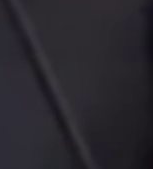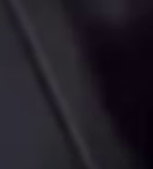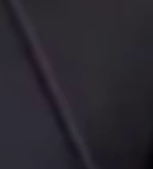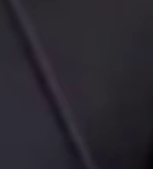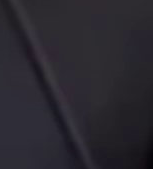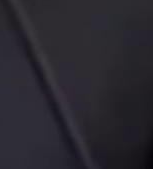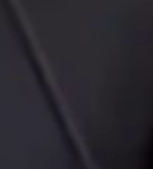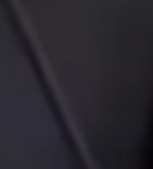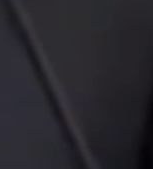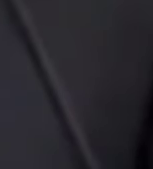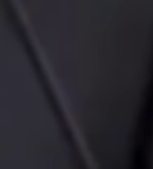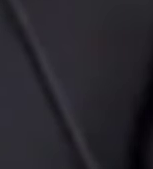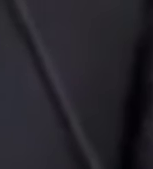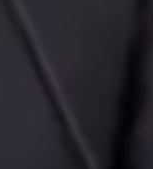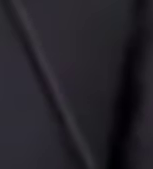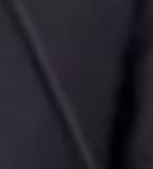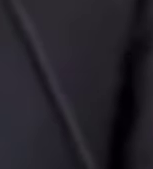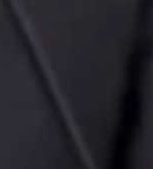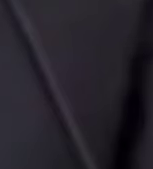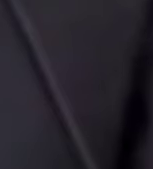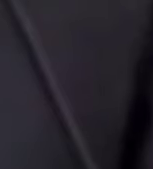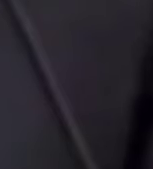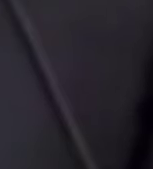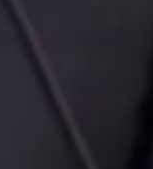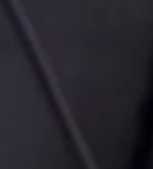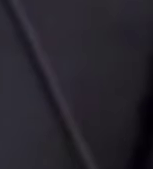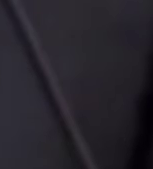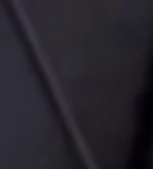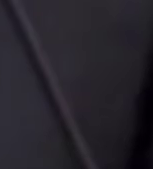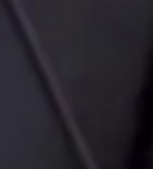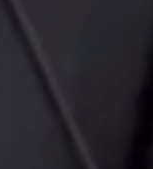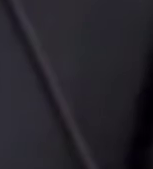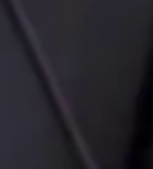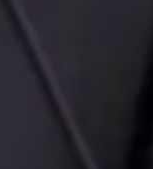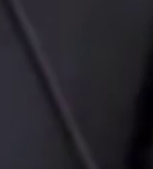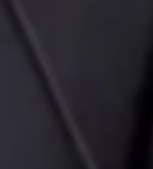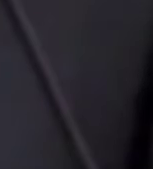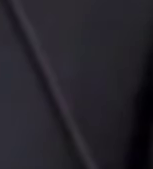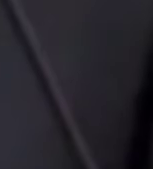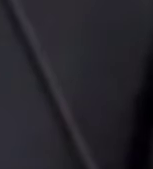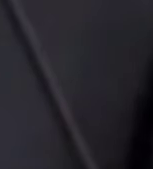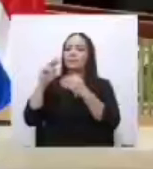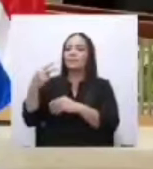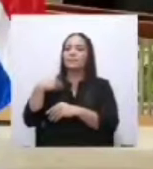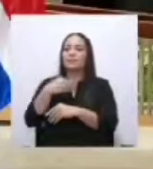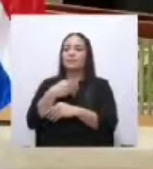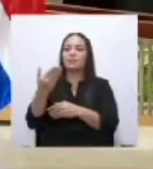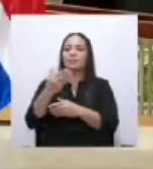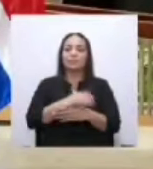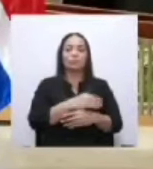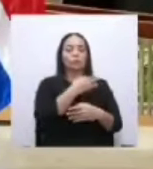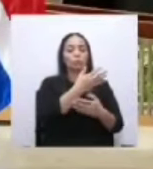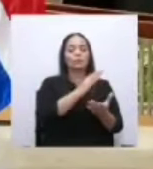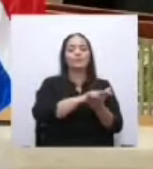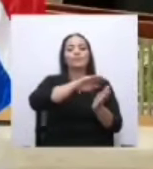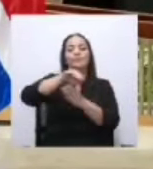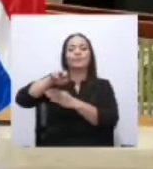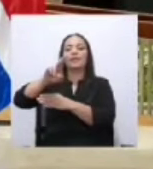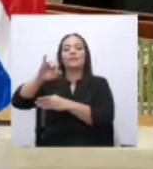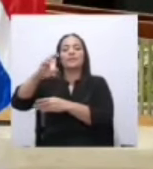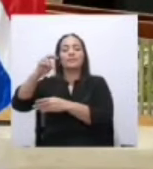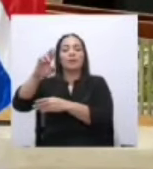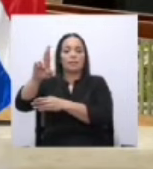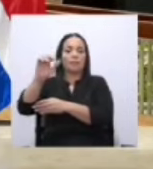como decía el mismo don Óscar Arias, y ahora se rasgan la ropita. Muchas gracias, adelante. Richard Araya, de Hablemos